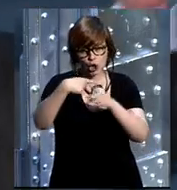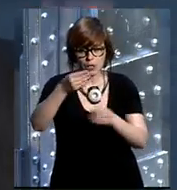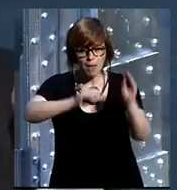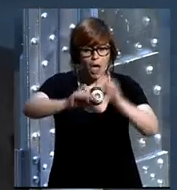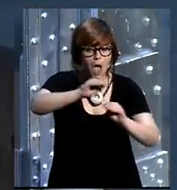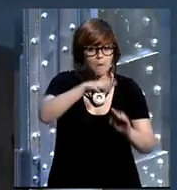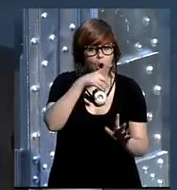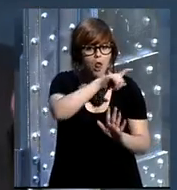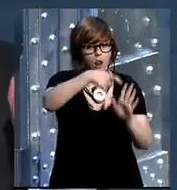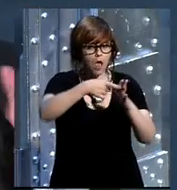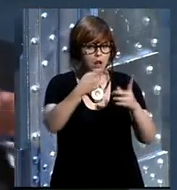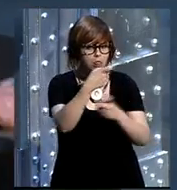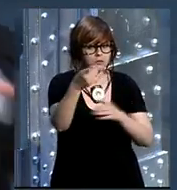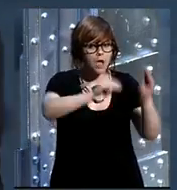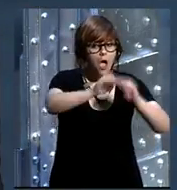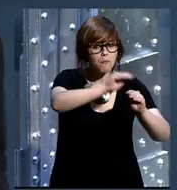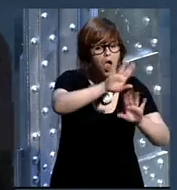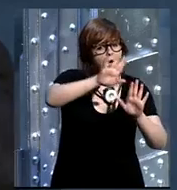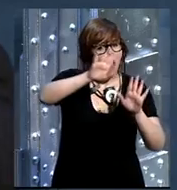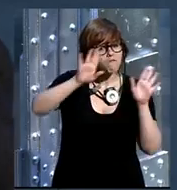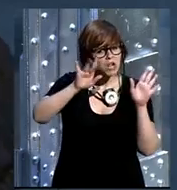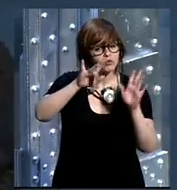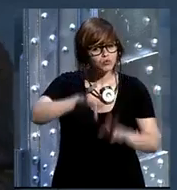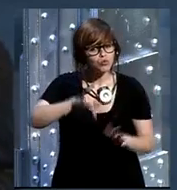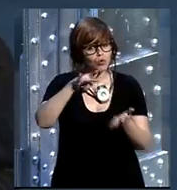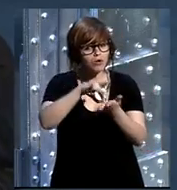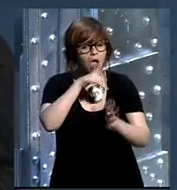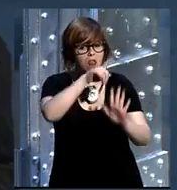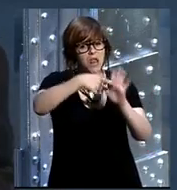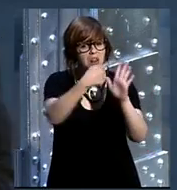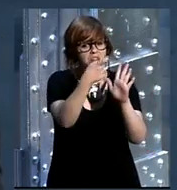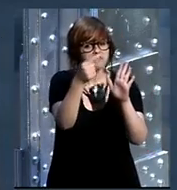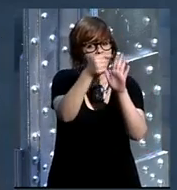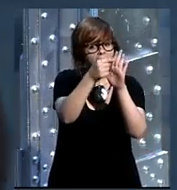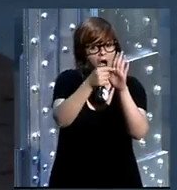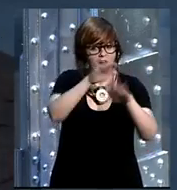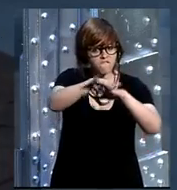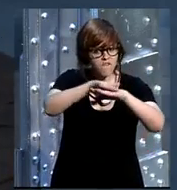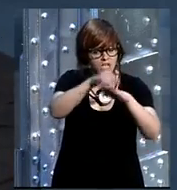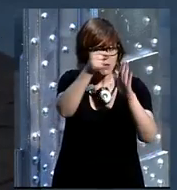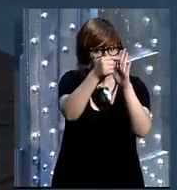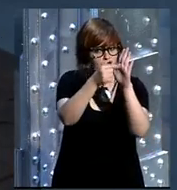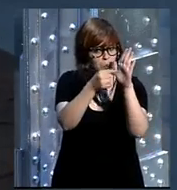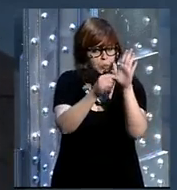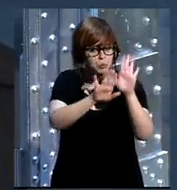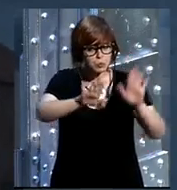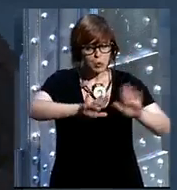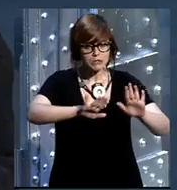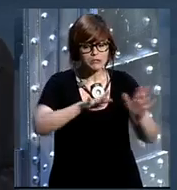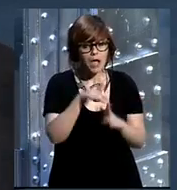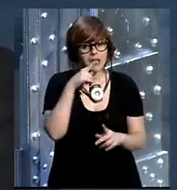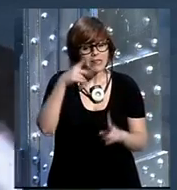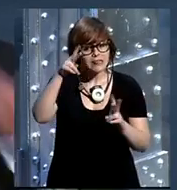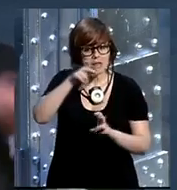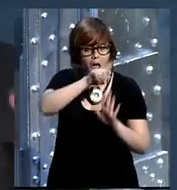la legislación. Pero a veces es mejor dejar principios solamente en la legislación y ver lo innovadores que son los organizadores, cómo implementan el espíritu